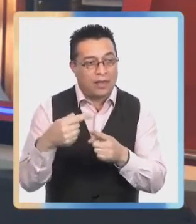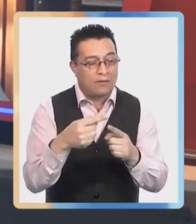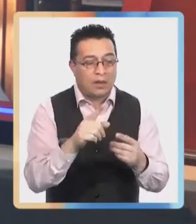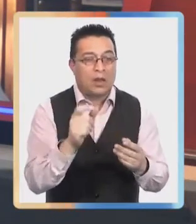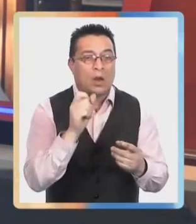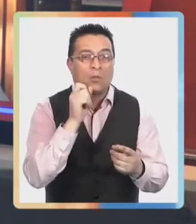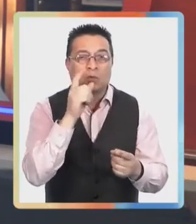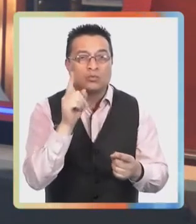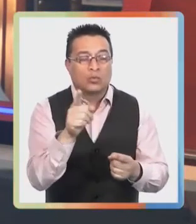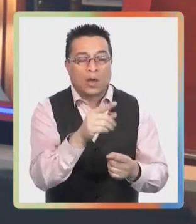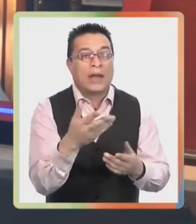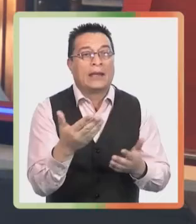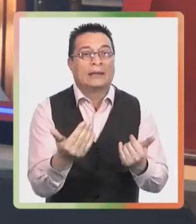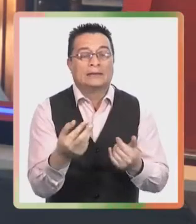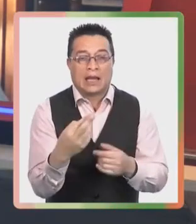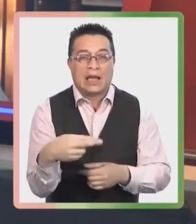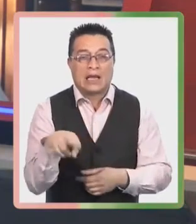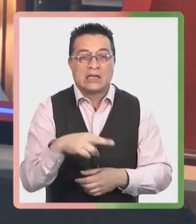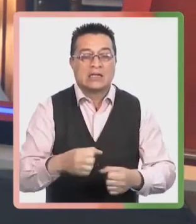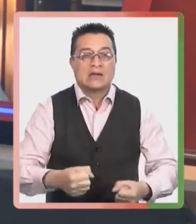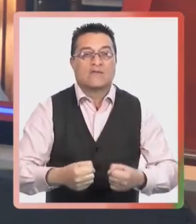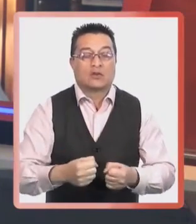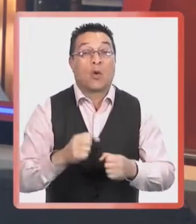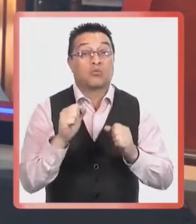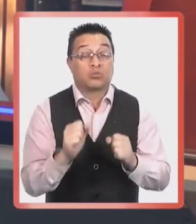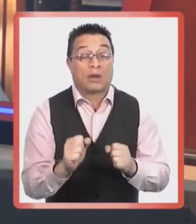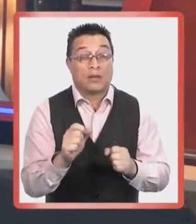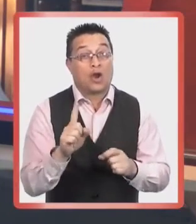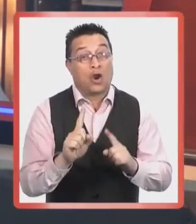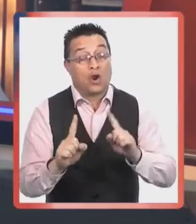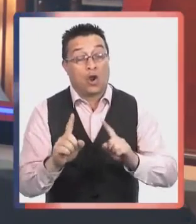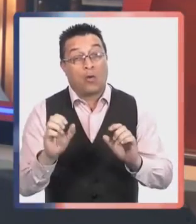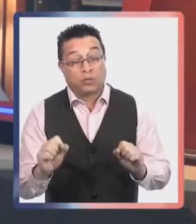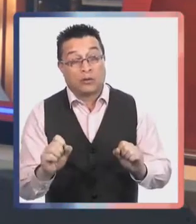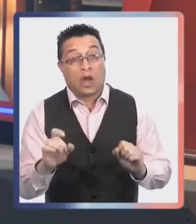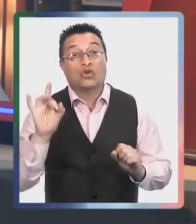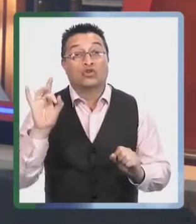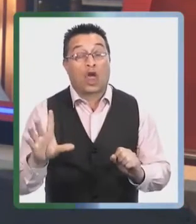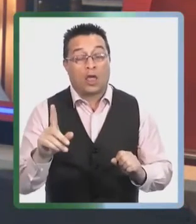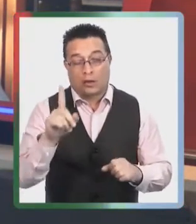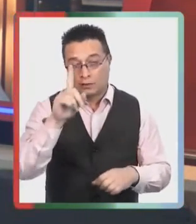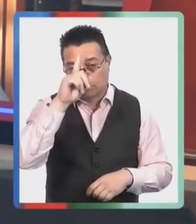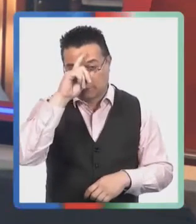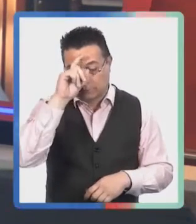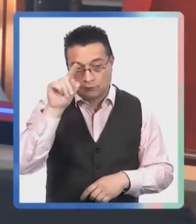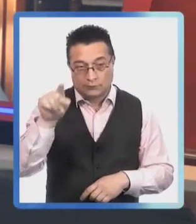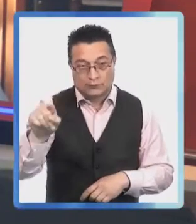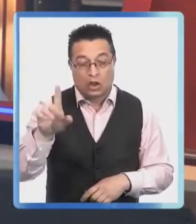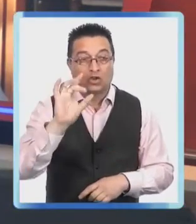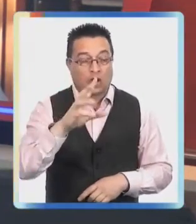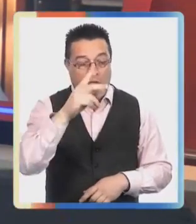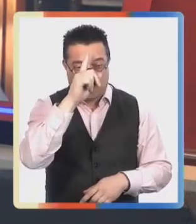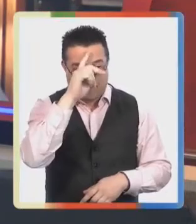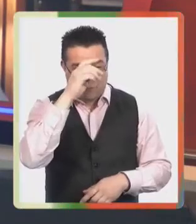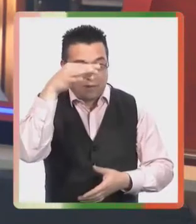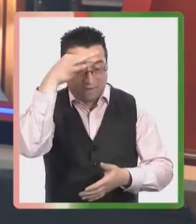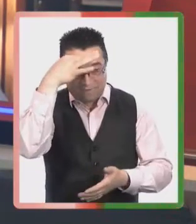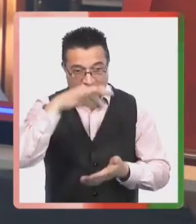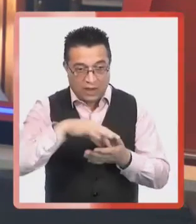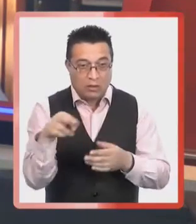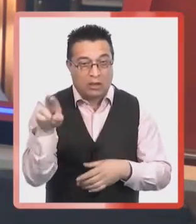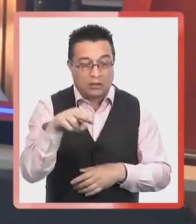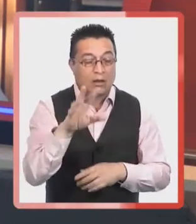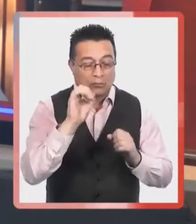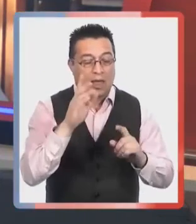a caso a ver quiénes, por ejemplo, necesitarían un refuerzo. Podría ser, ¿por qué no? Solo el personal de la salud, solo los enfermos crónicos, en